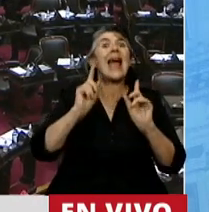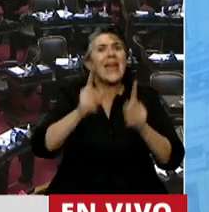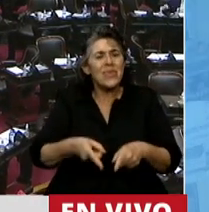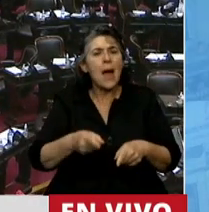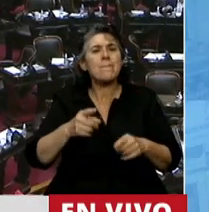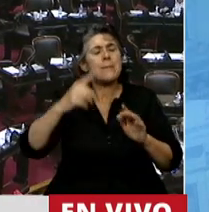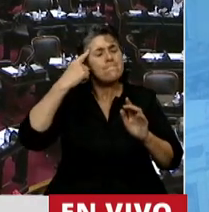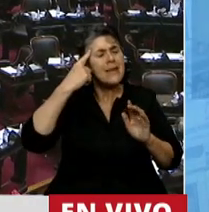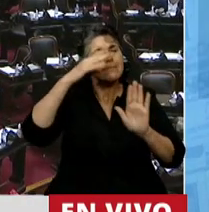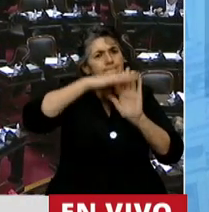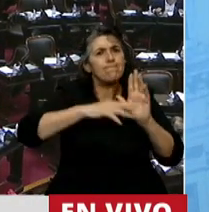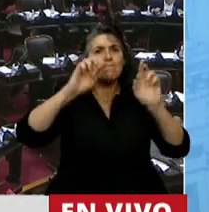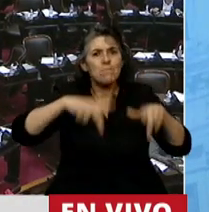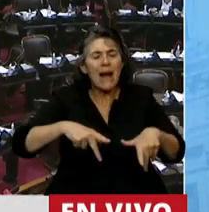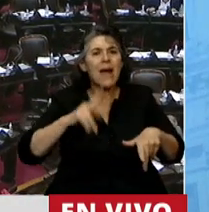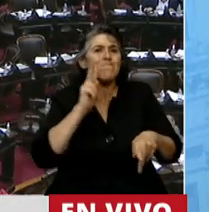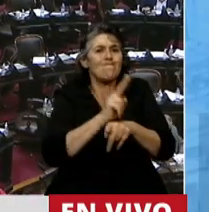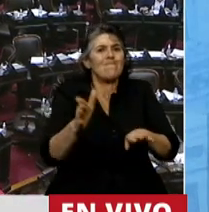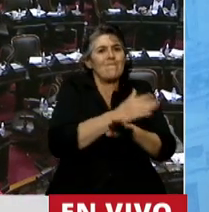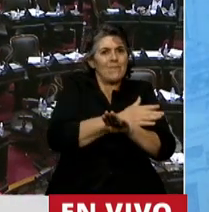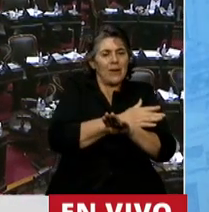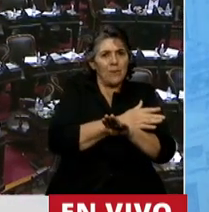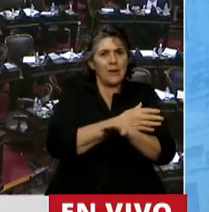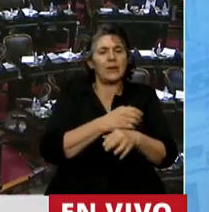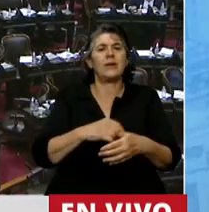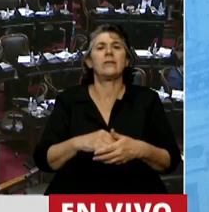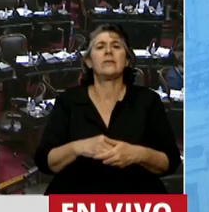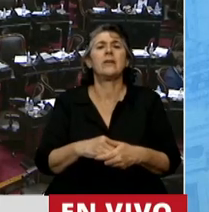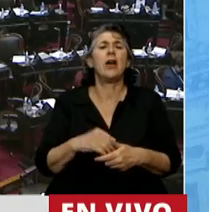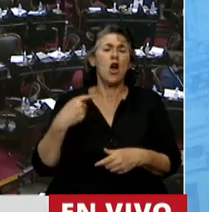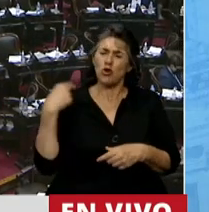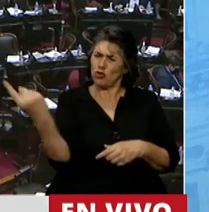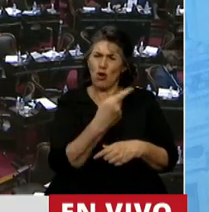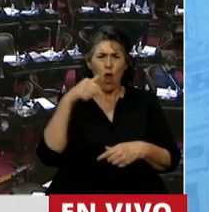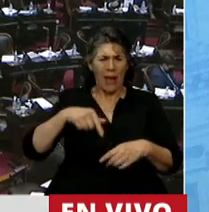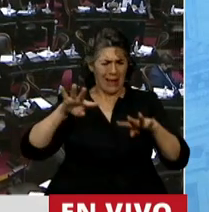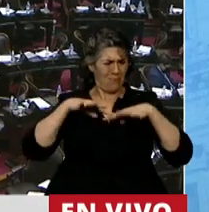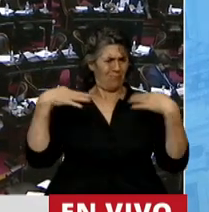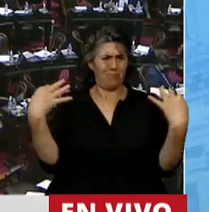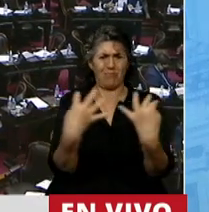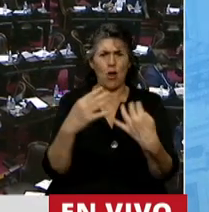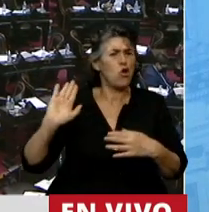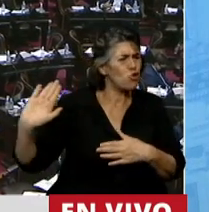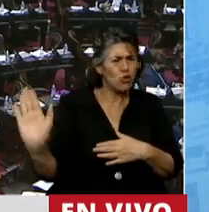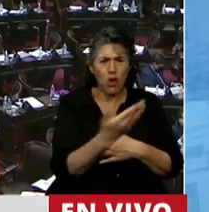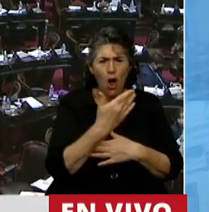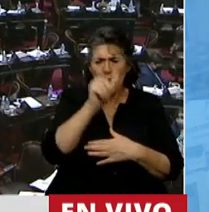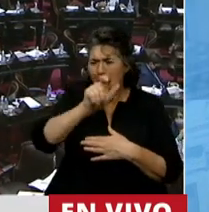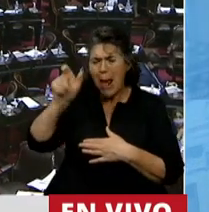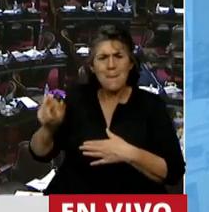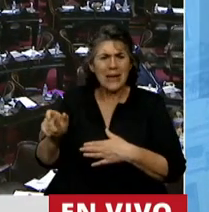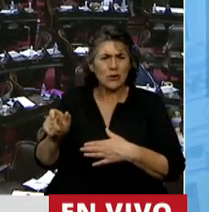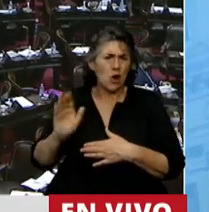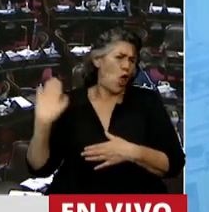absolutamente todos los que estamos aquí en este recinto estamos a favor de la vida. Me parece una